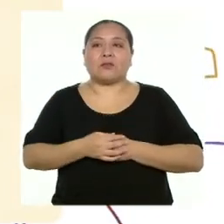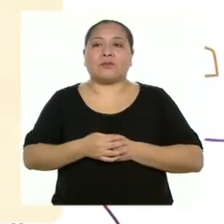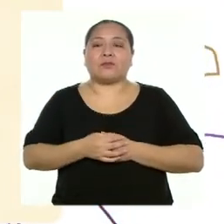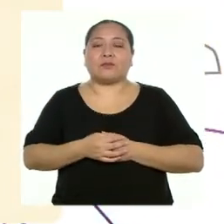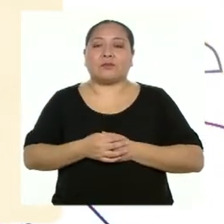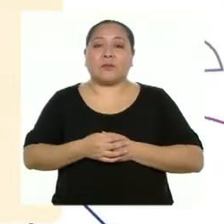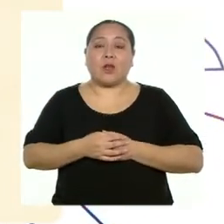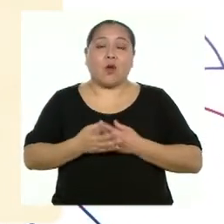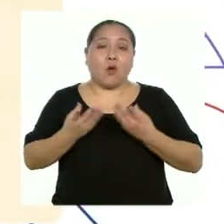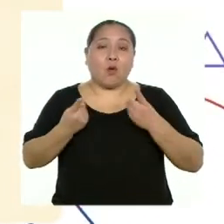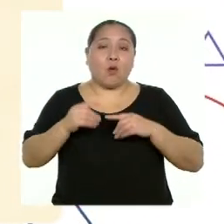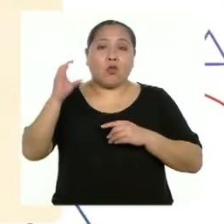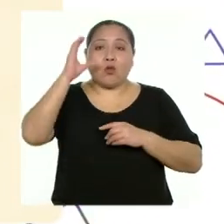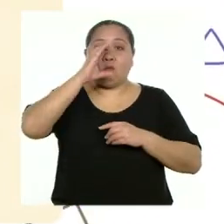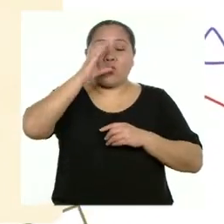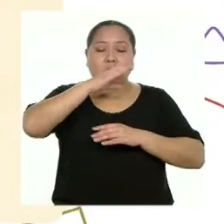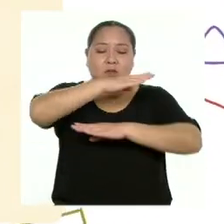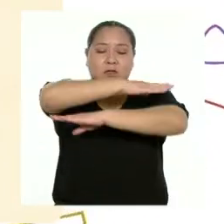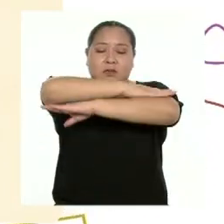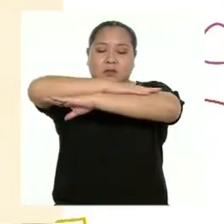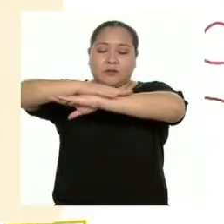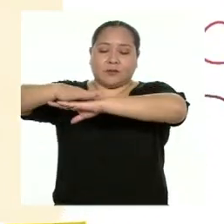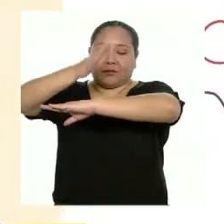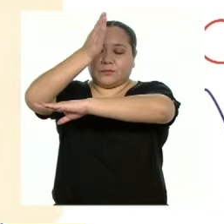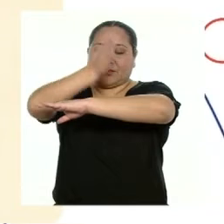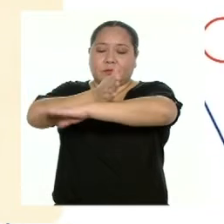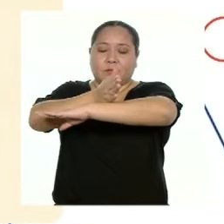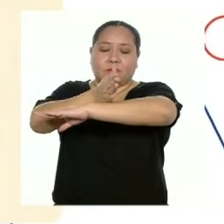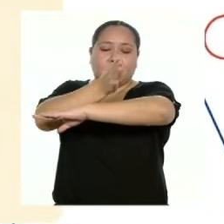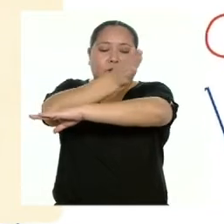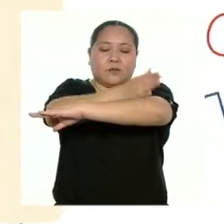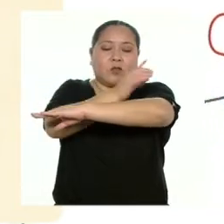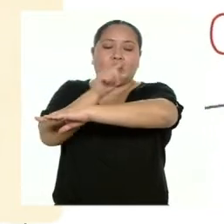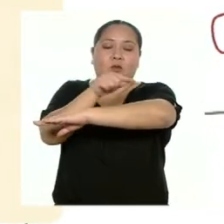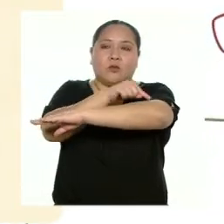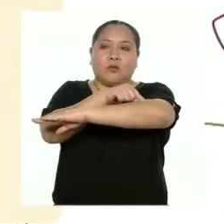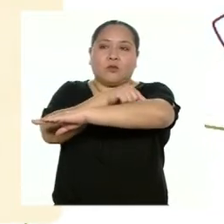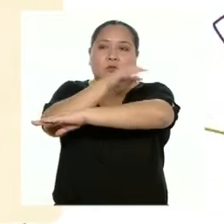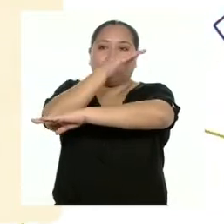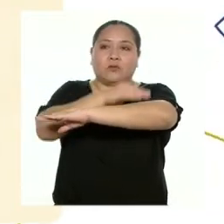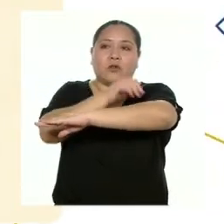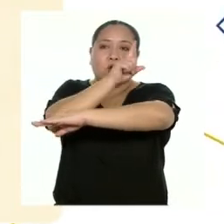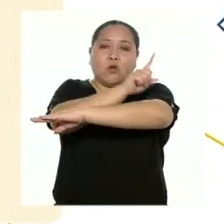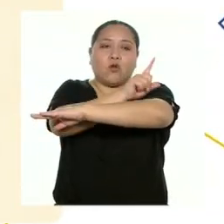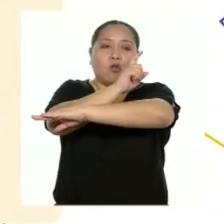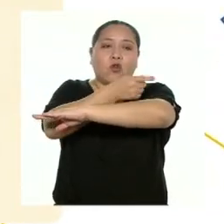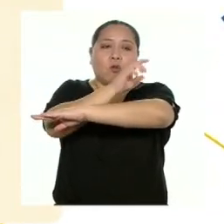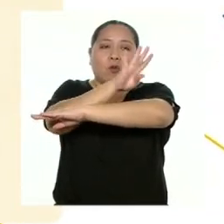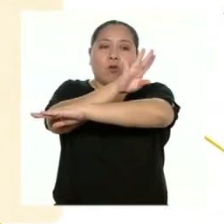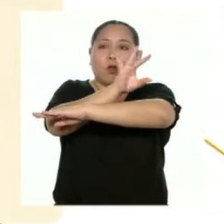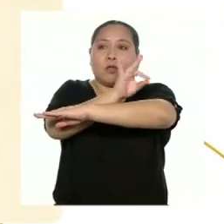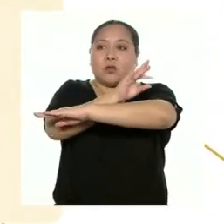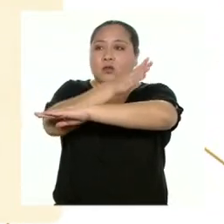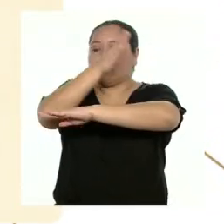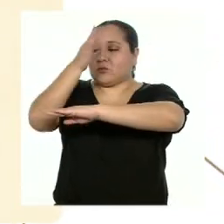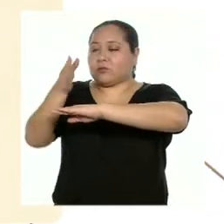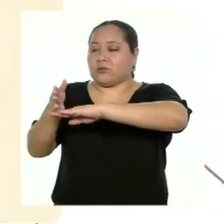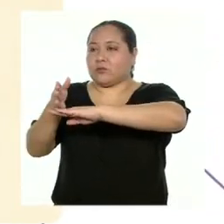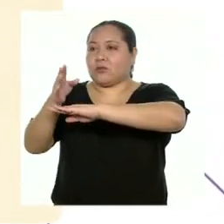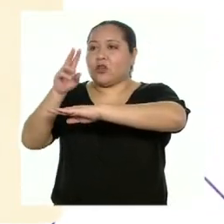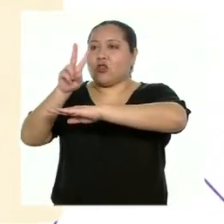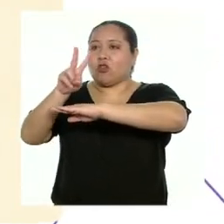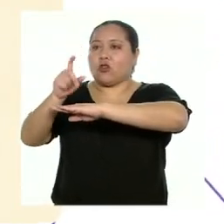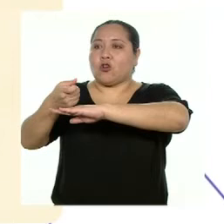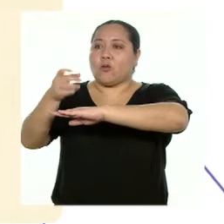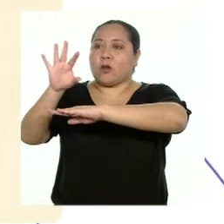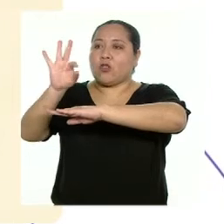Entonces, al buscar en la recta el alejamiento, se observan dos valores importantes, 1,48 y 2,92 horas.